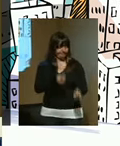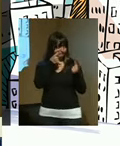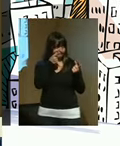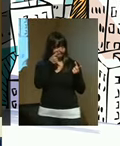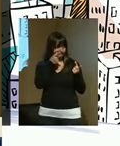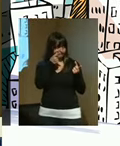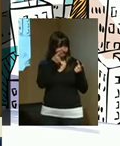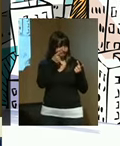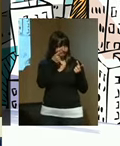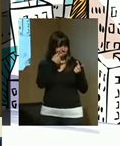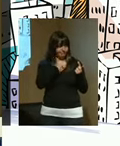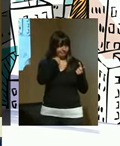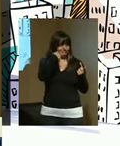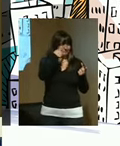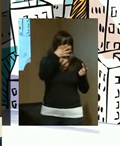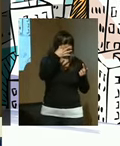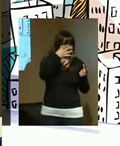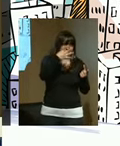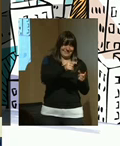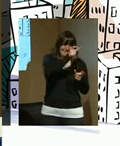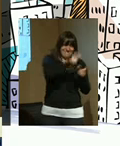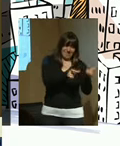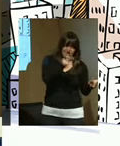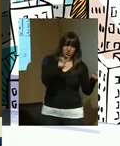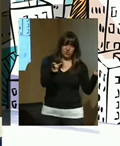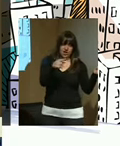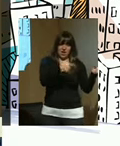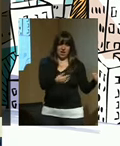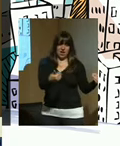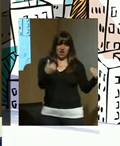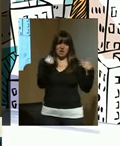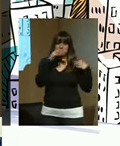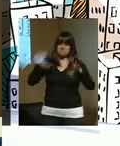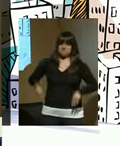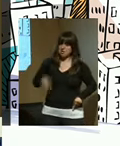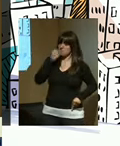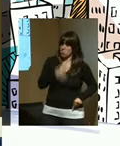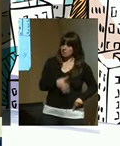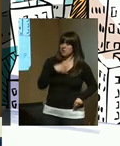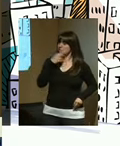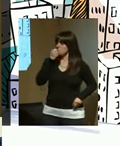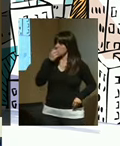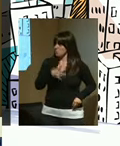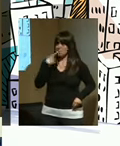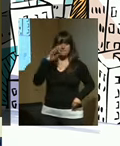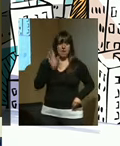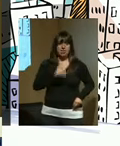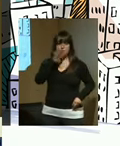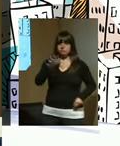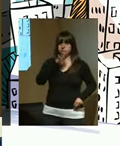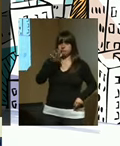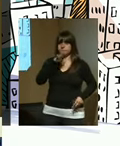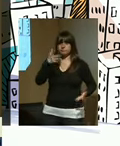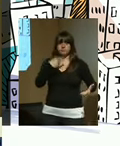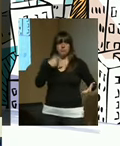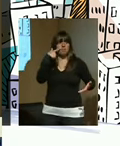que el personal lo toma muy bien, y le parece increíble que, no sé, que